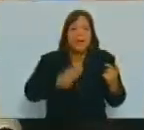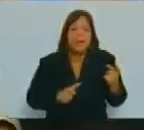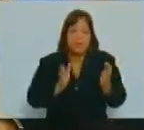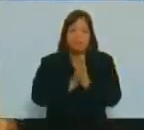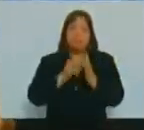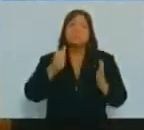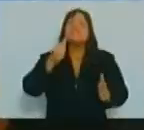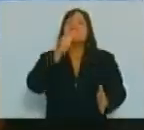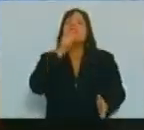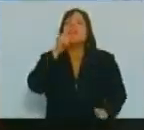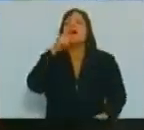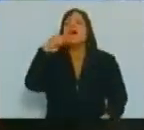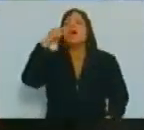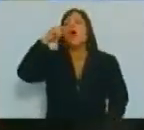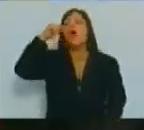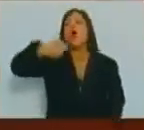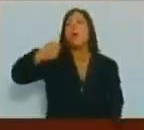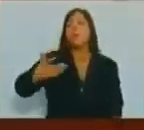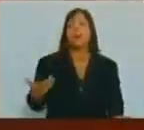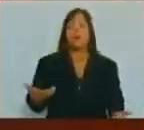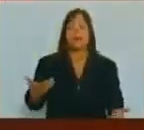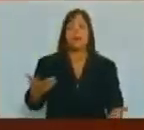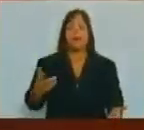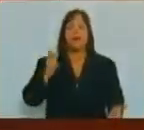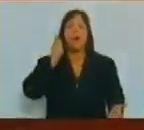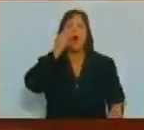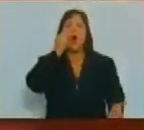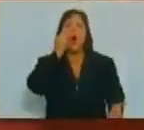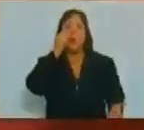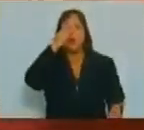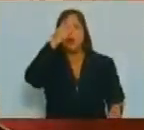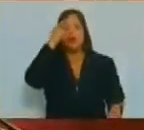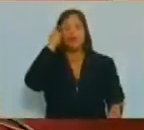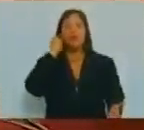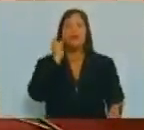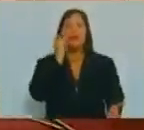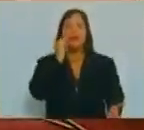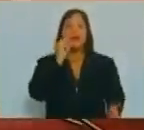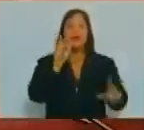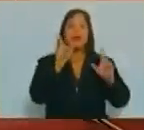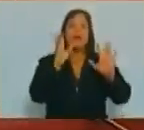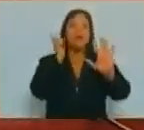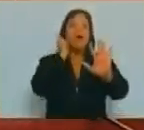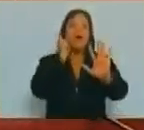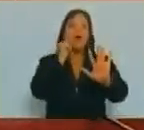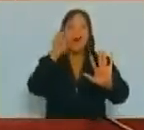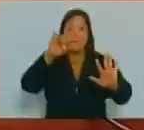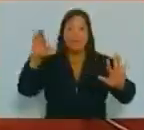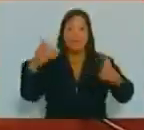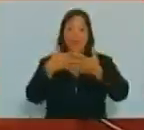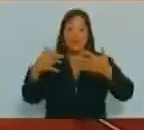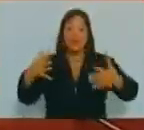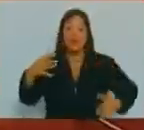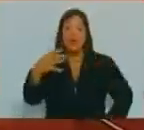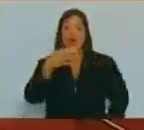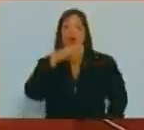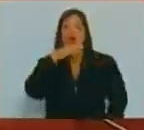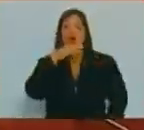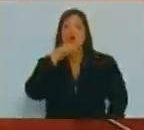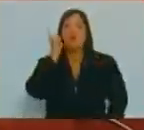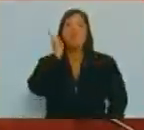le va a decir quienes lean hergueta y unerg eta era una señora de la oposición